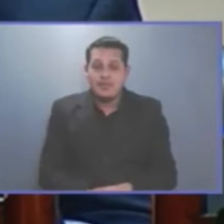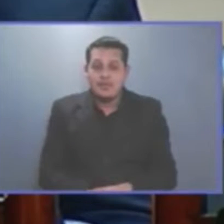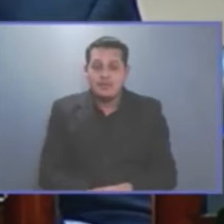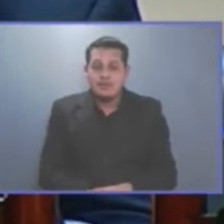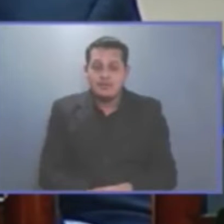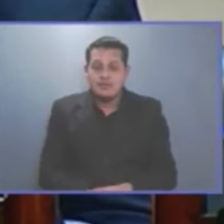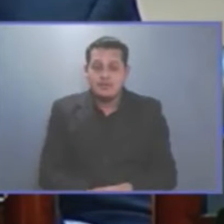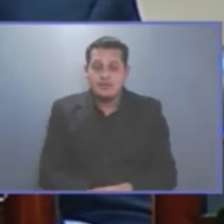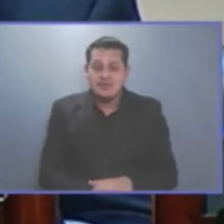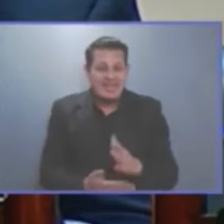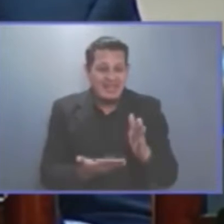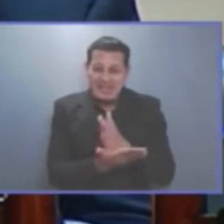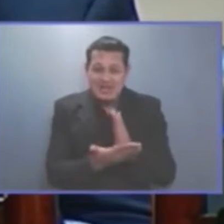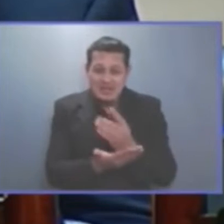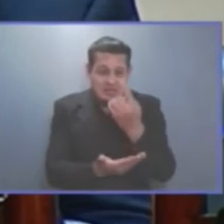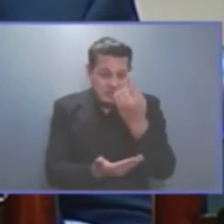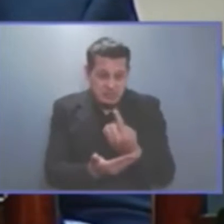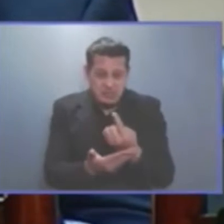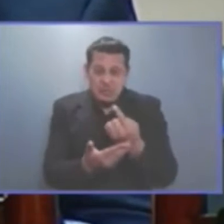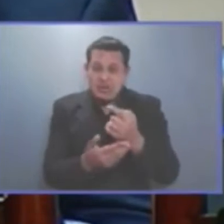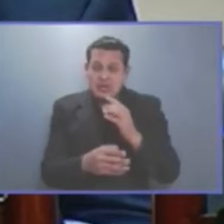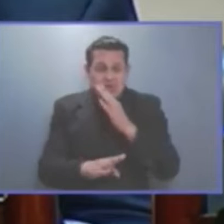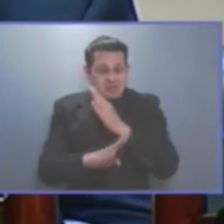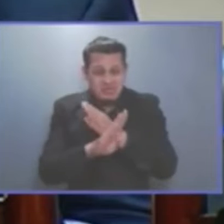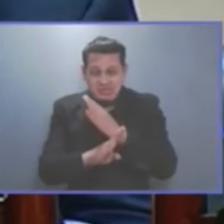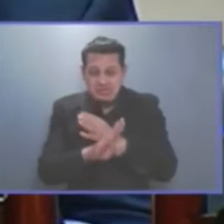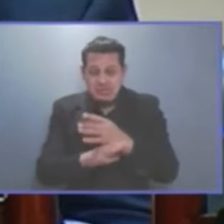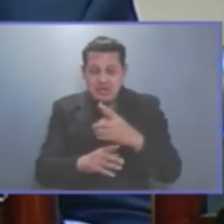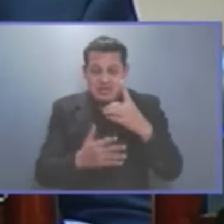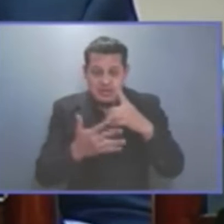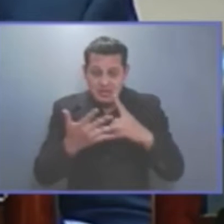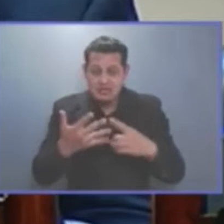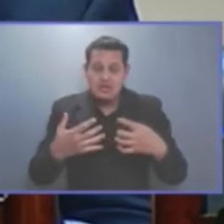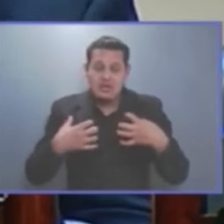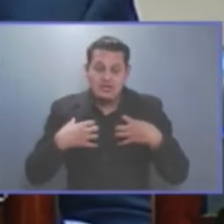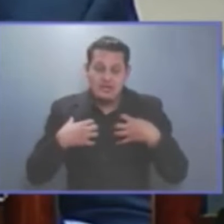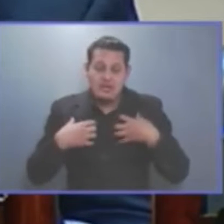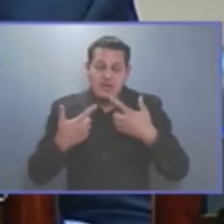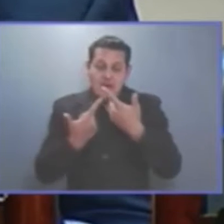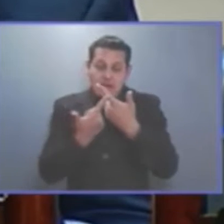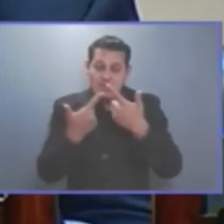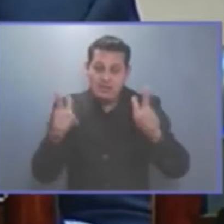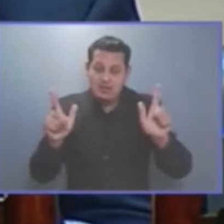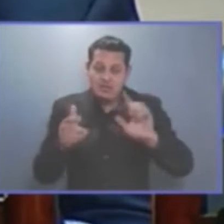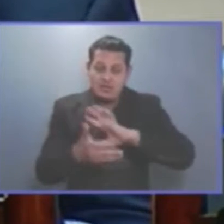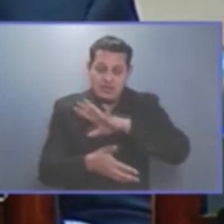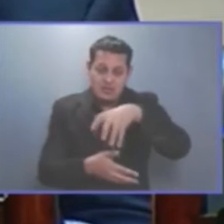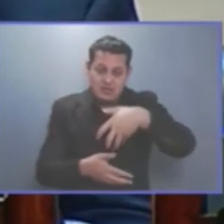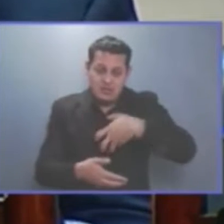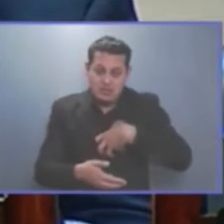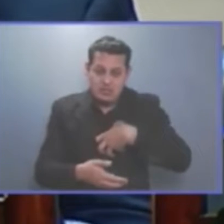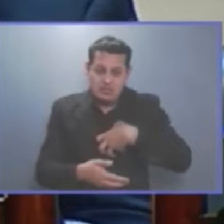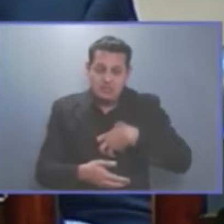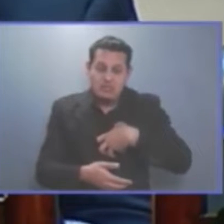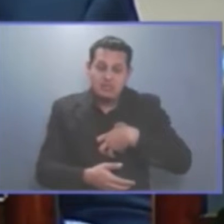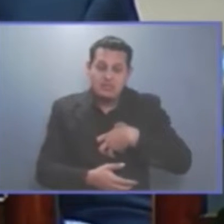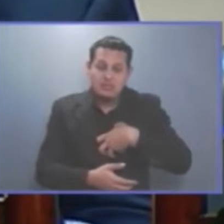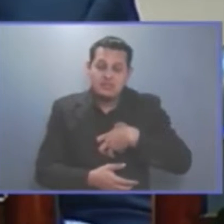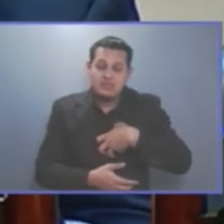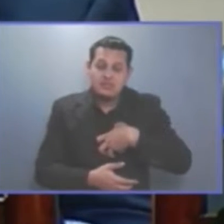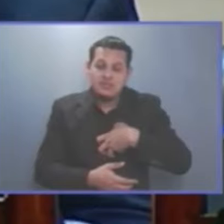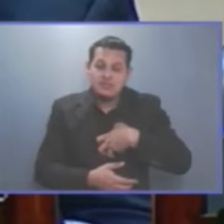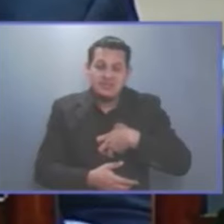ninguna persona puede ser privada del derecho a la vida a la libertad a la propiedad y posesión